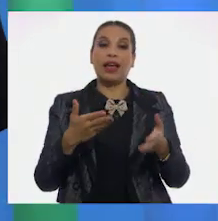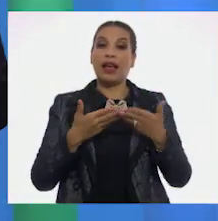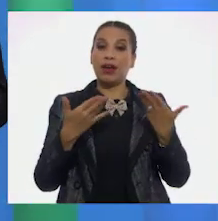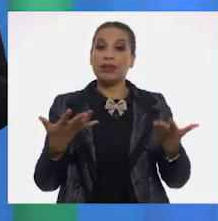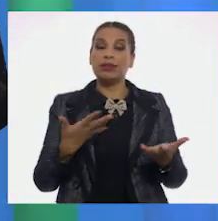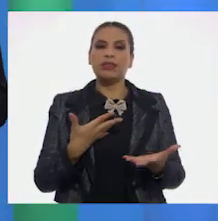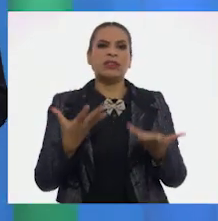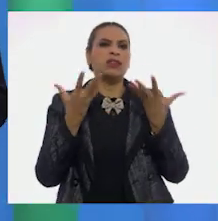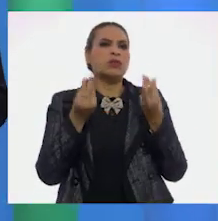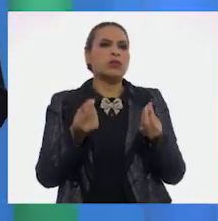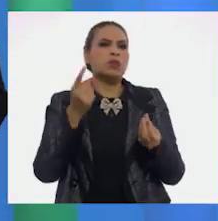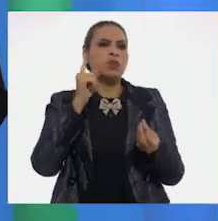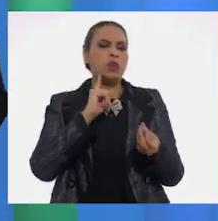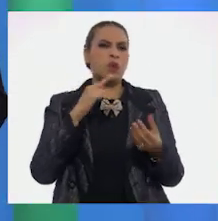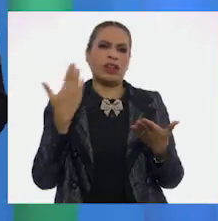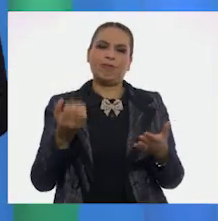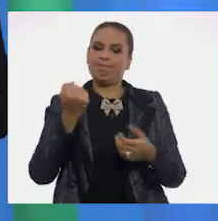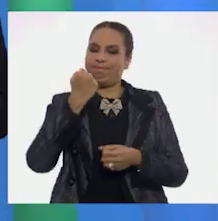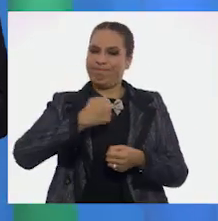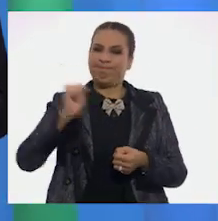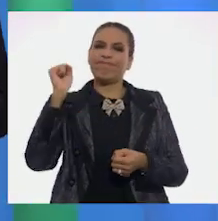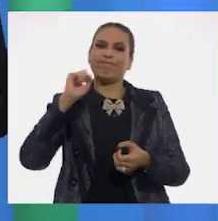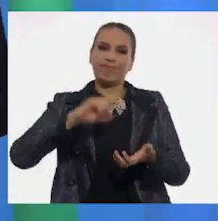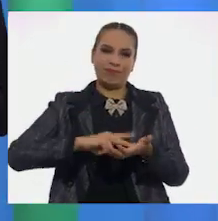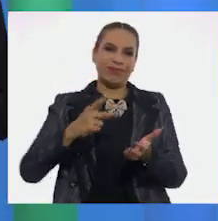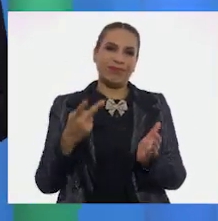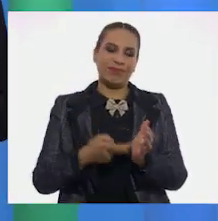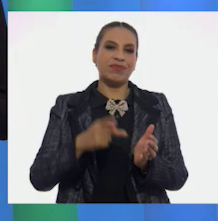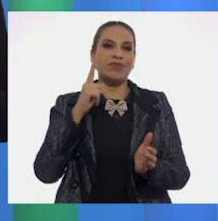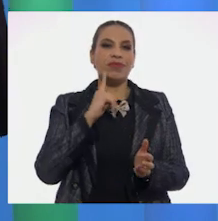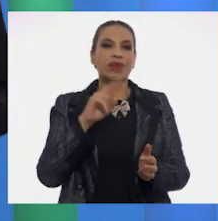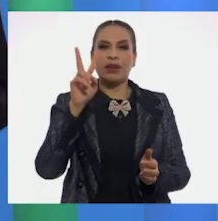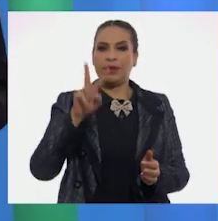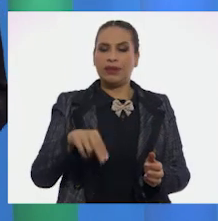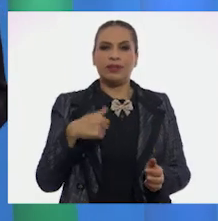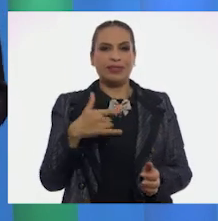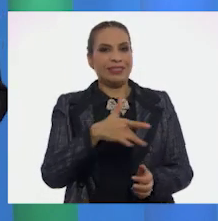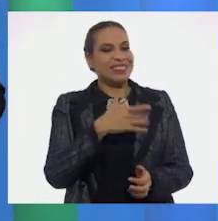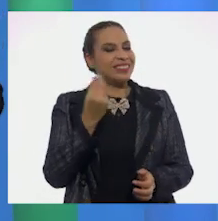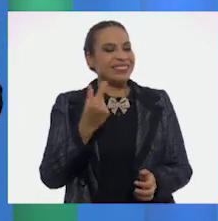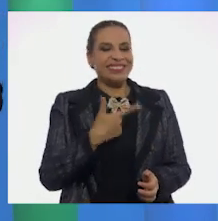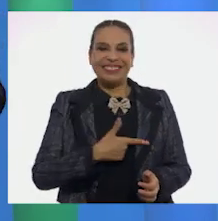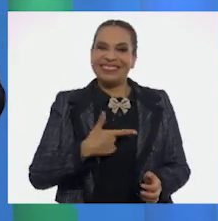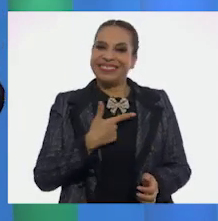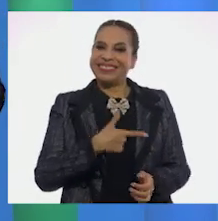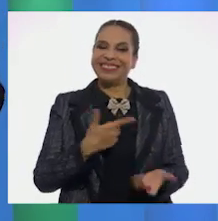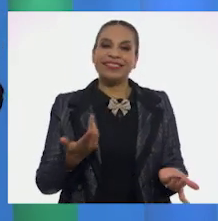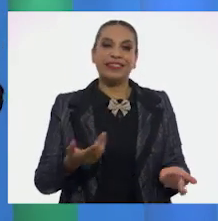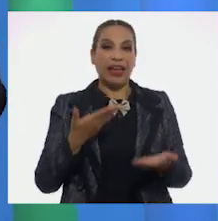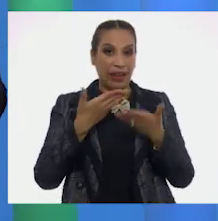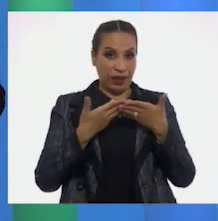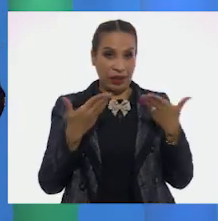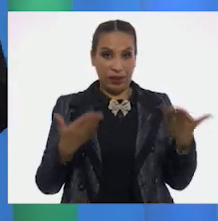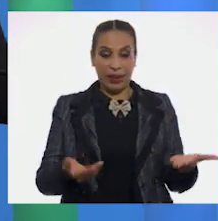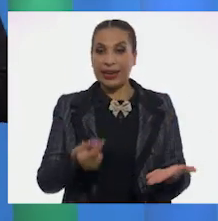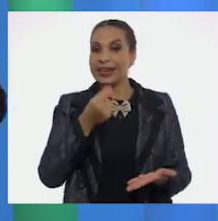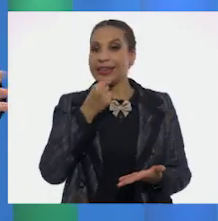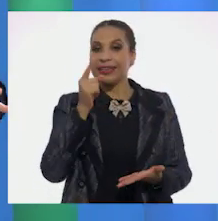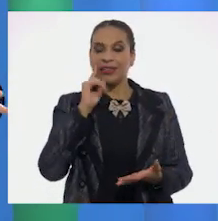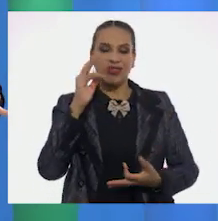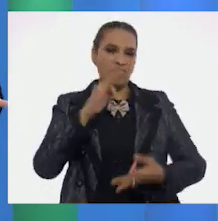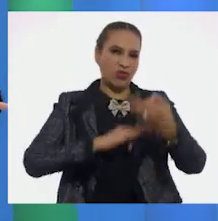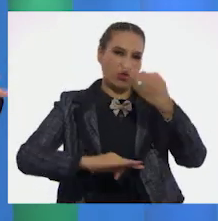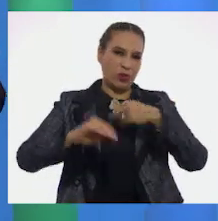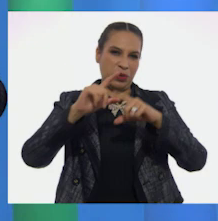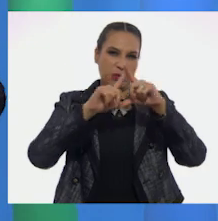tenemos tantas mujeres destacadas en esta profesión. Y la verdad es que me da mucho gusto, maestra, que en la actualidad las niñas de todo